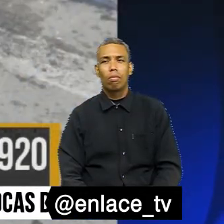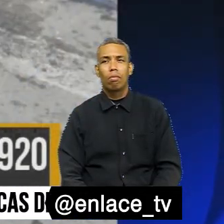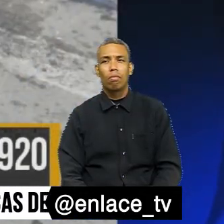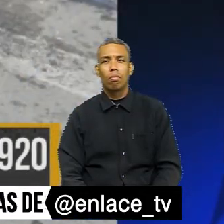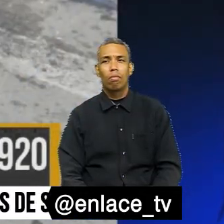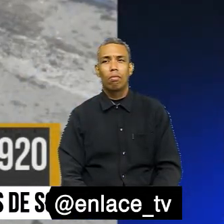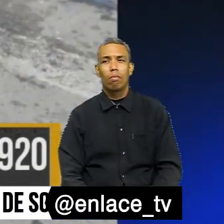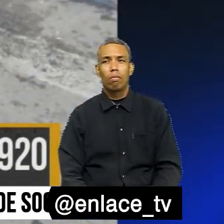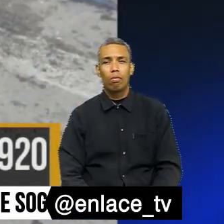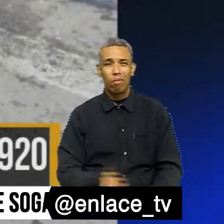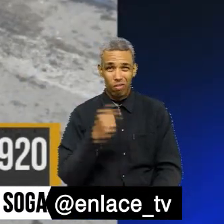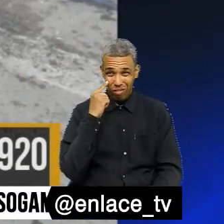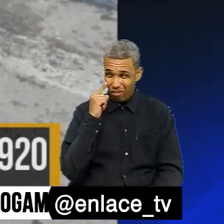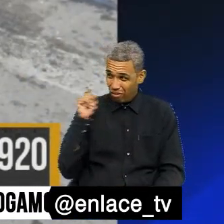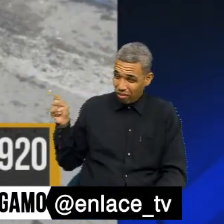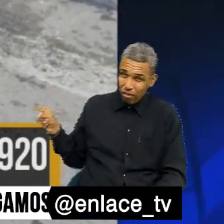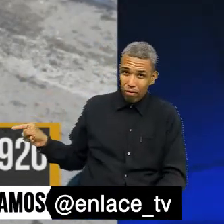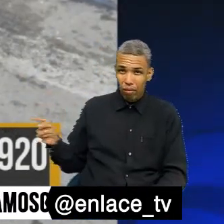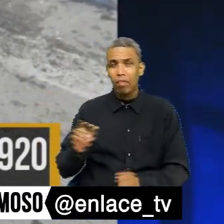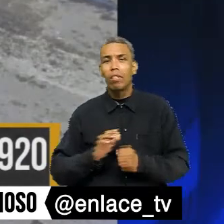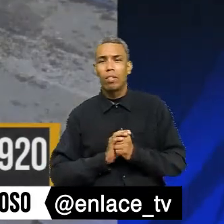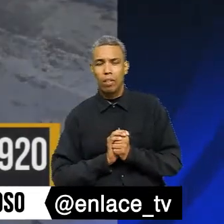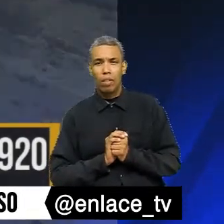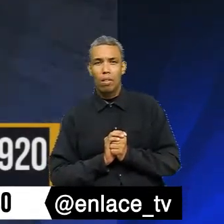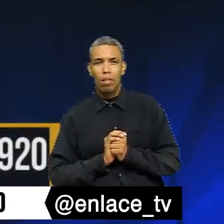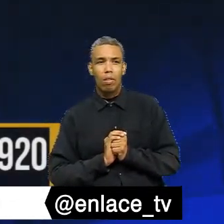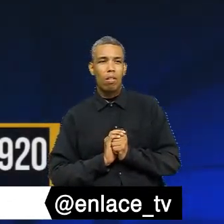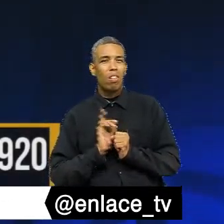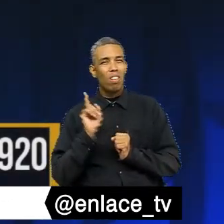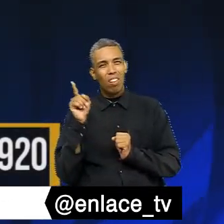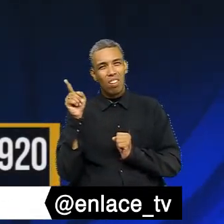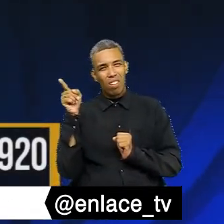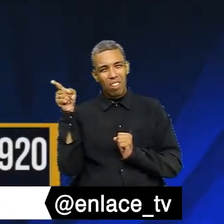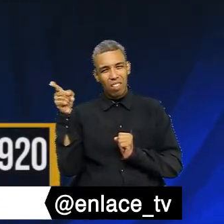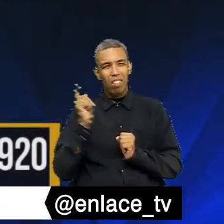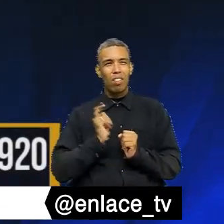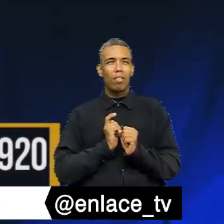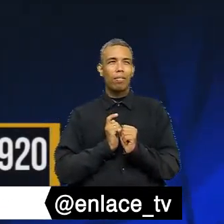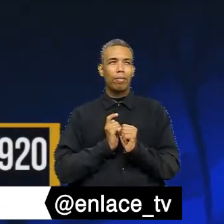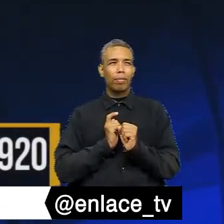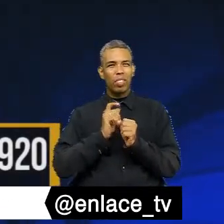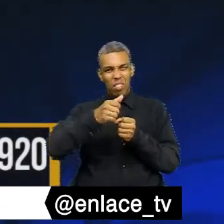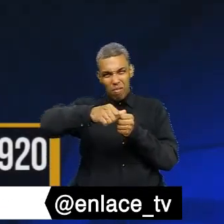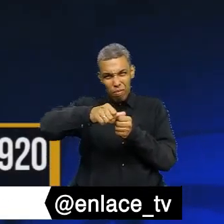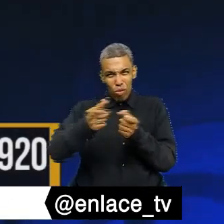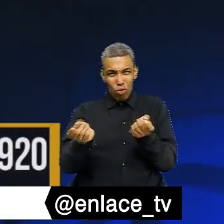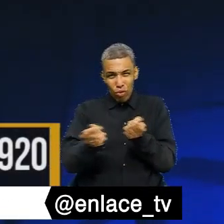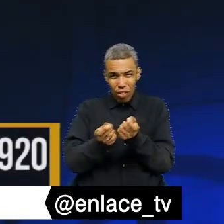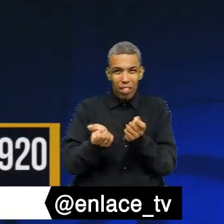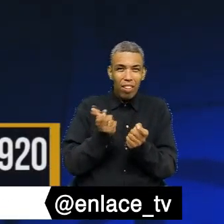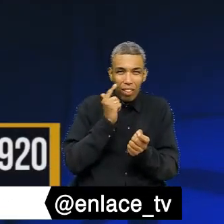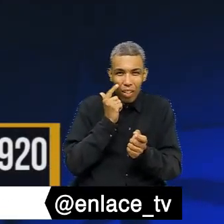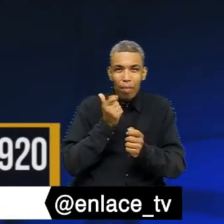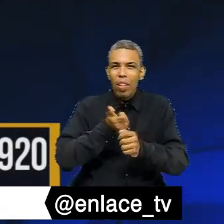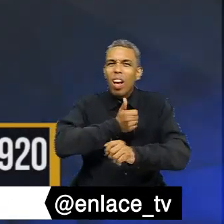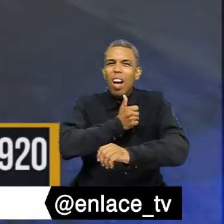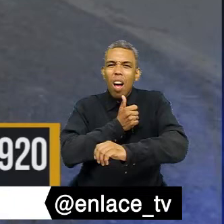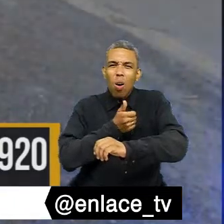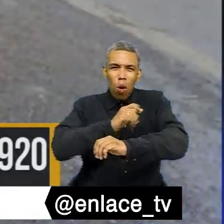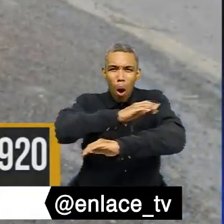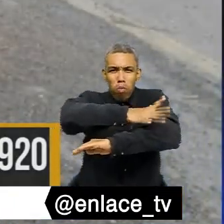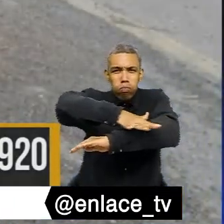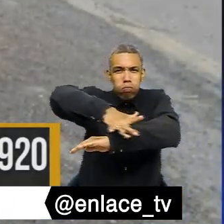Un gran hueco ubicado en la vía aledaña a la estación del muelle, en la entrada principal de la refinería, se ha convertido en un dolor de cabeza para quienes